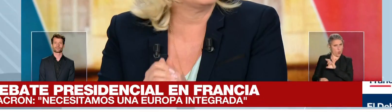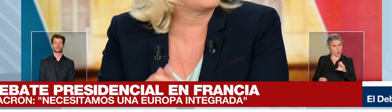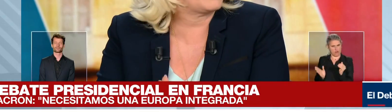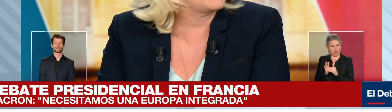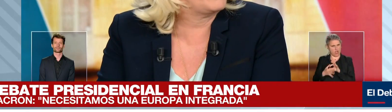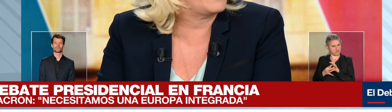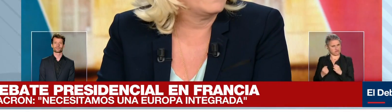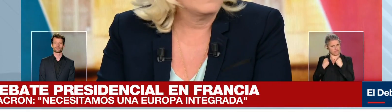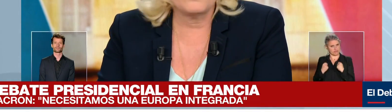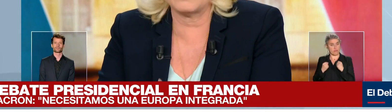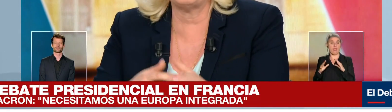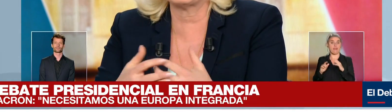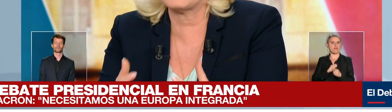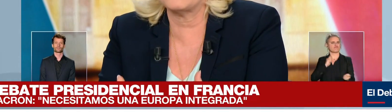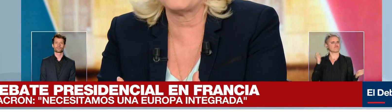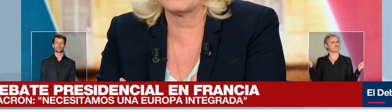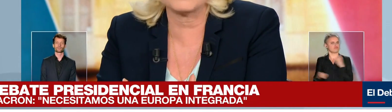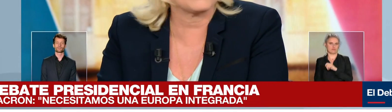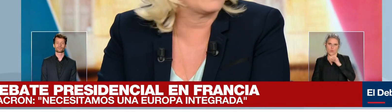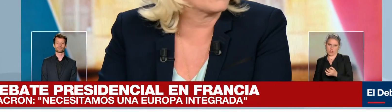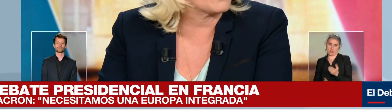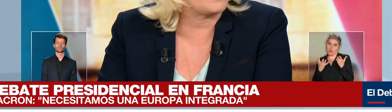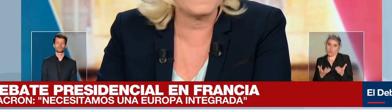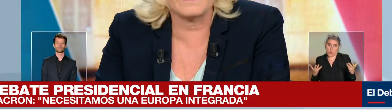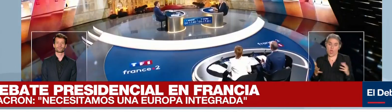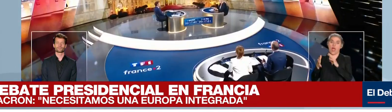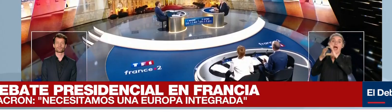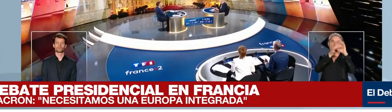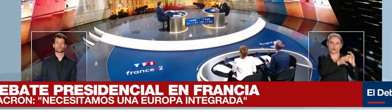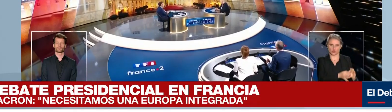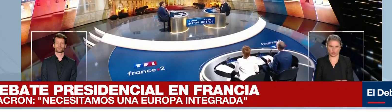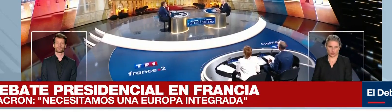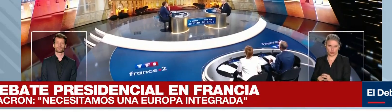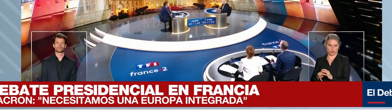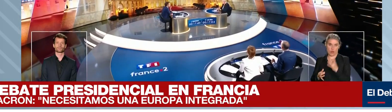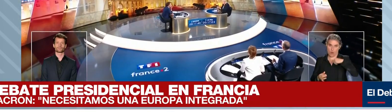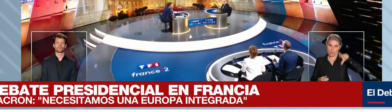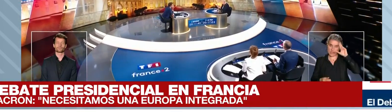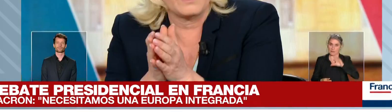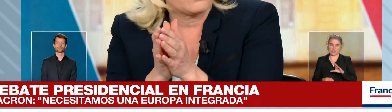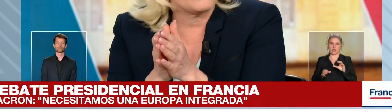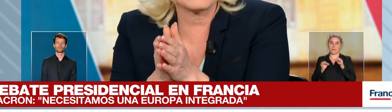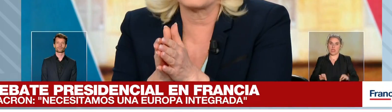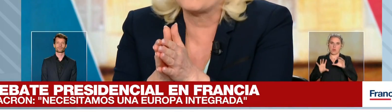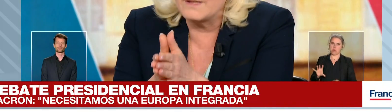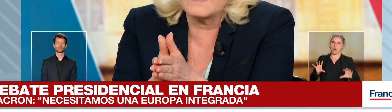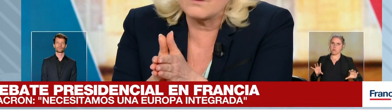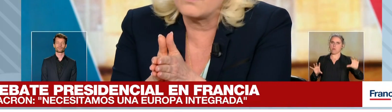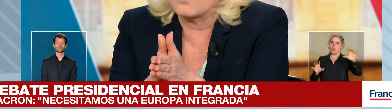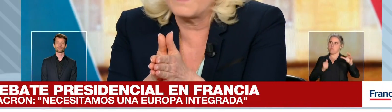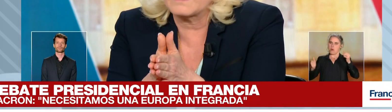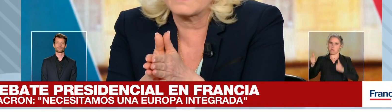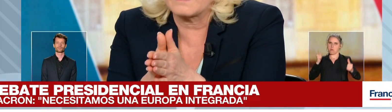Yo quiero permanecer en la Unión Europea, pero sí deseo profundamente modificarla para que surja esta Alianza Europea de Naciones. ¿Por